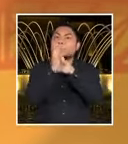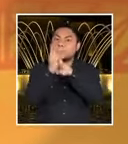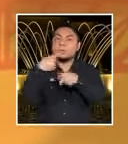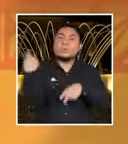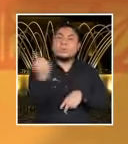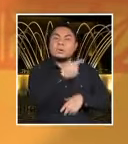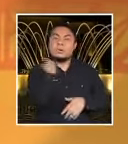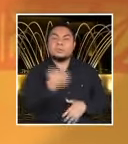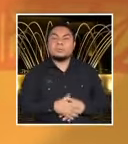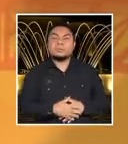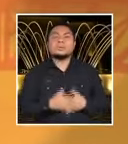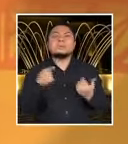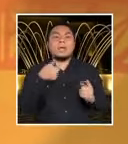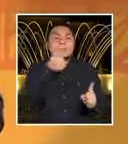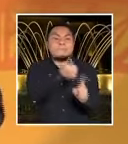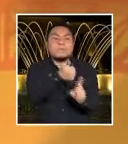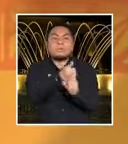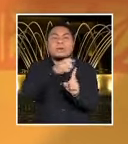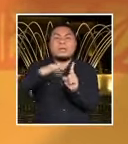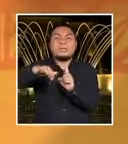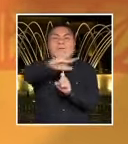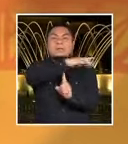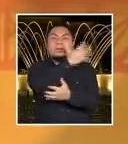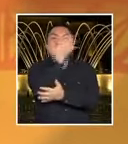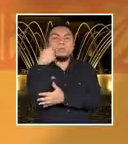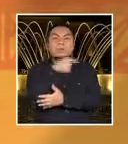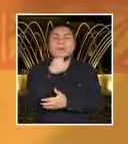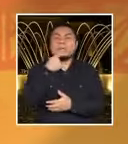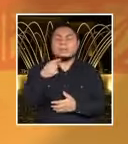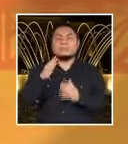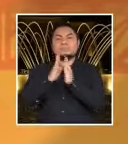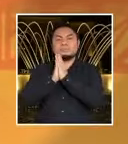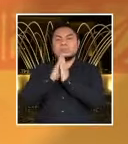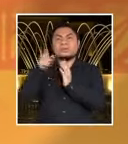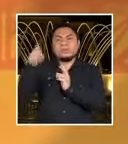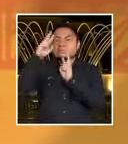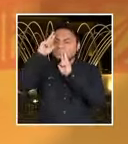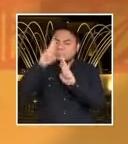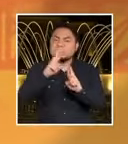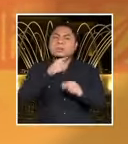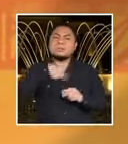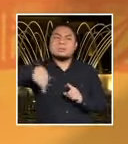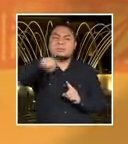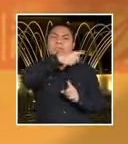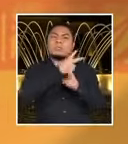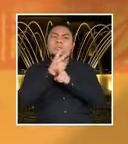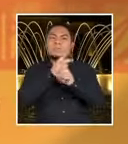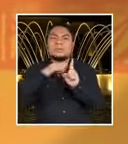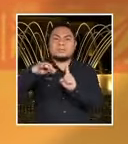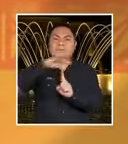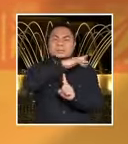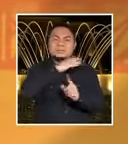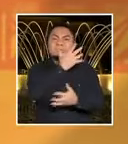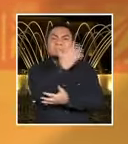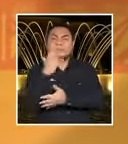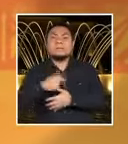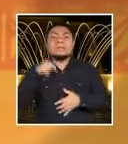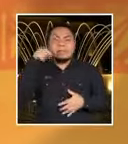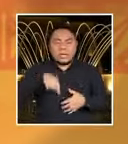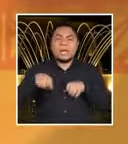de la propia naturaleza para que tengamos un comportamiento en general más responsable. Y eso lo vamos a